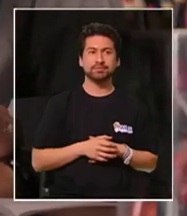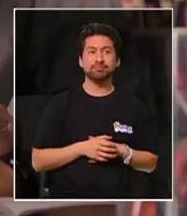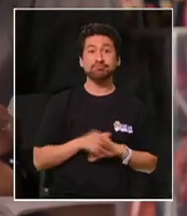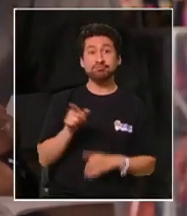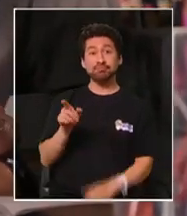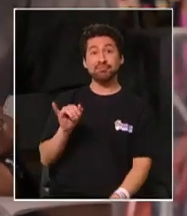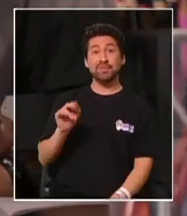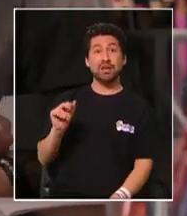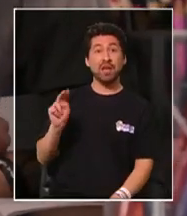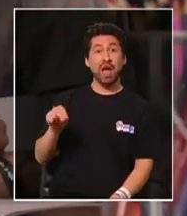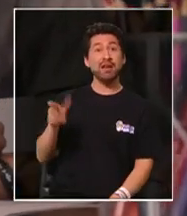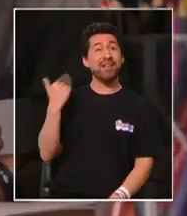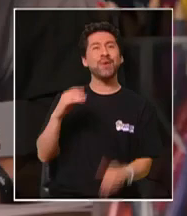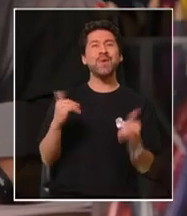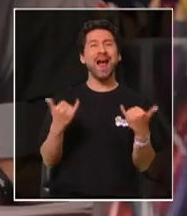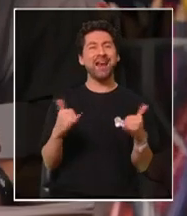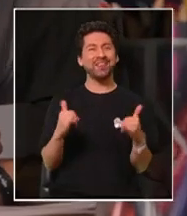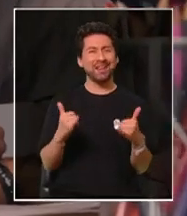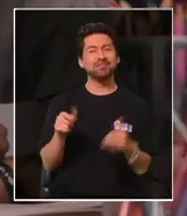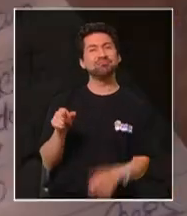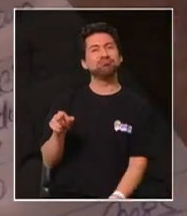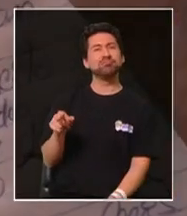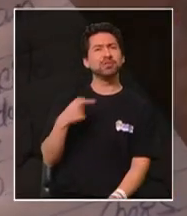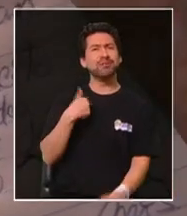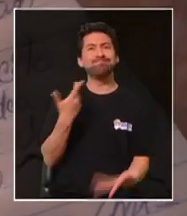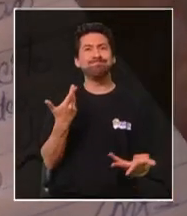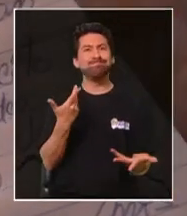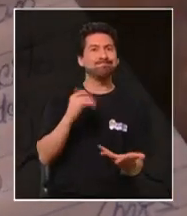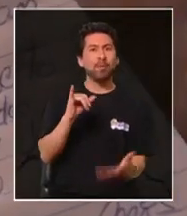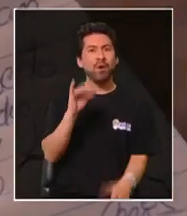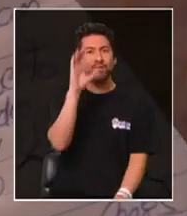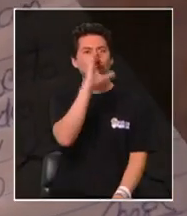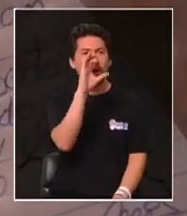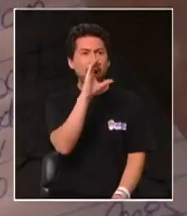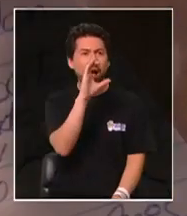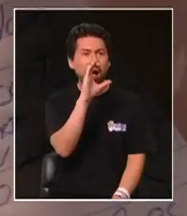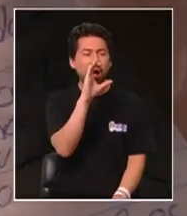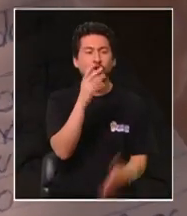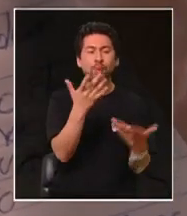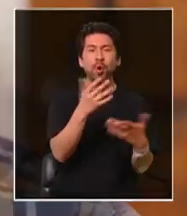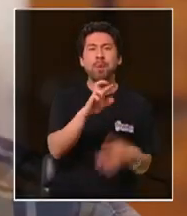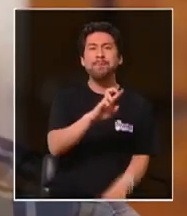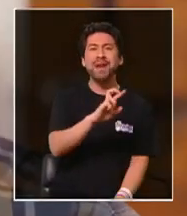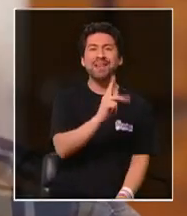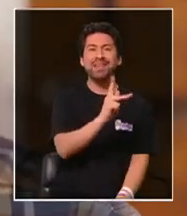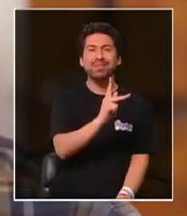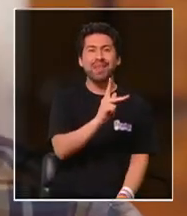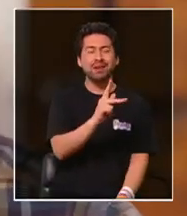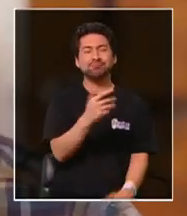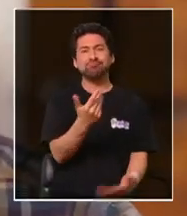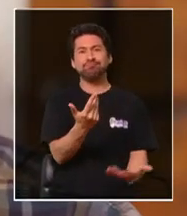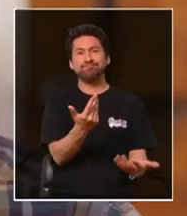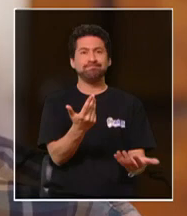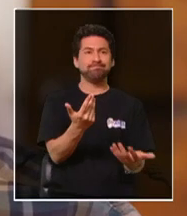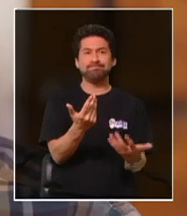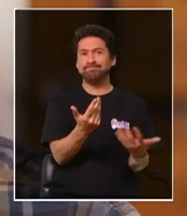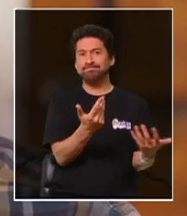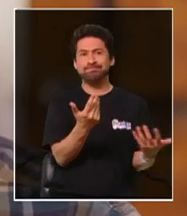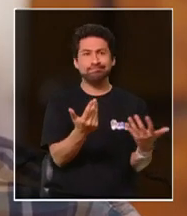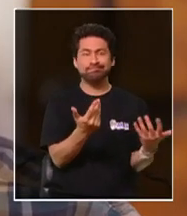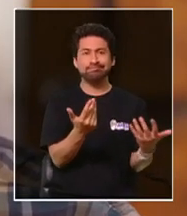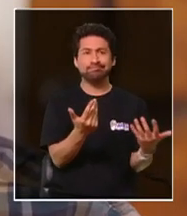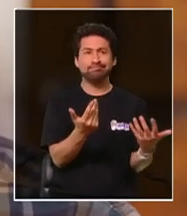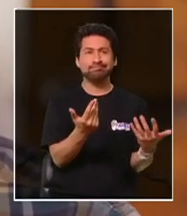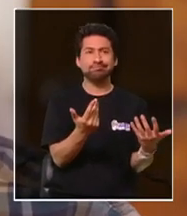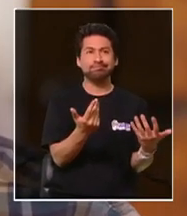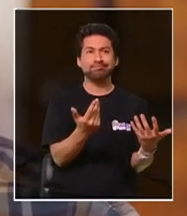Elian venía de un jardín, entonces nosotros teníamos que buscarle lo que era pasar a pre-kinder y hacer lo que es